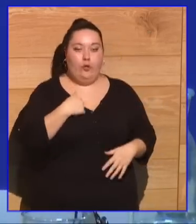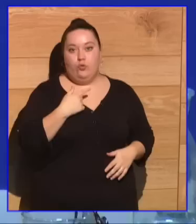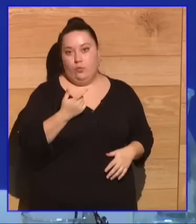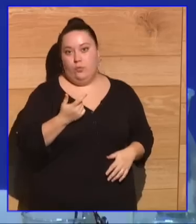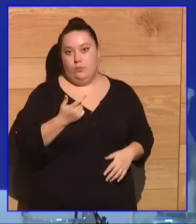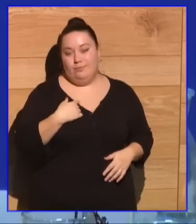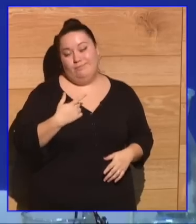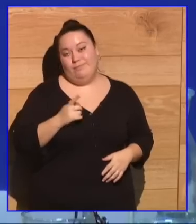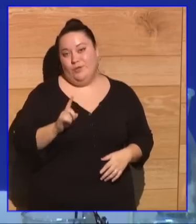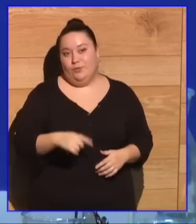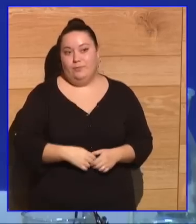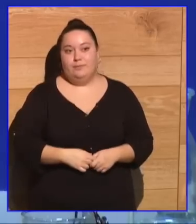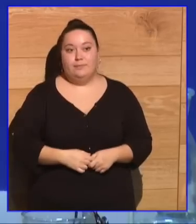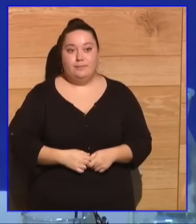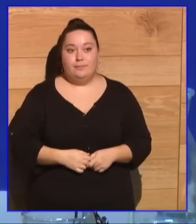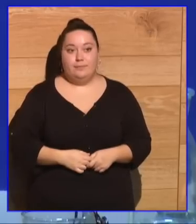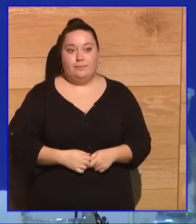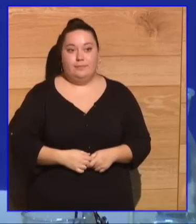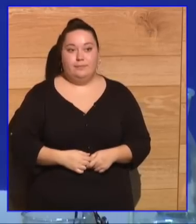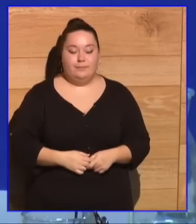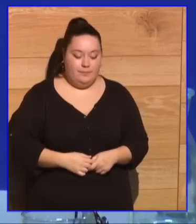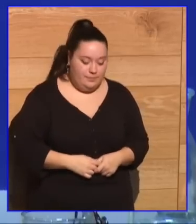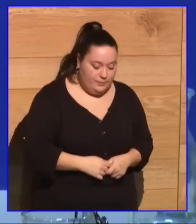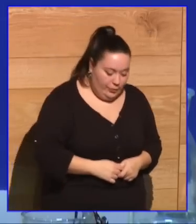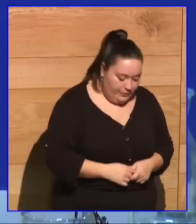yo y lo dice mi Corus Choi.